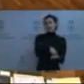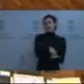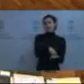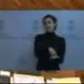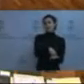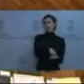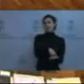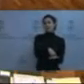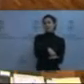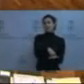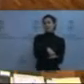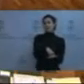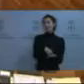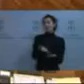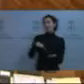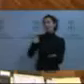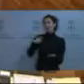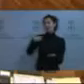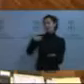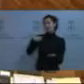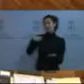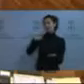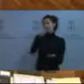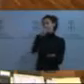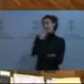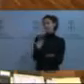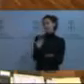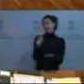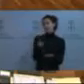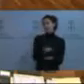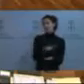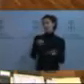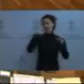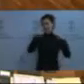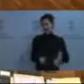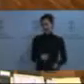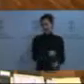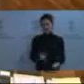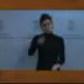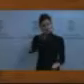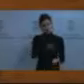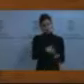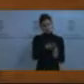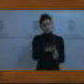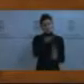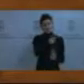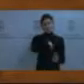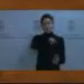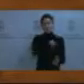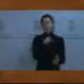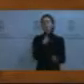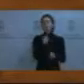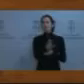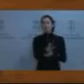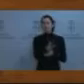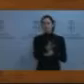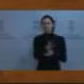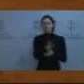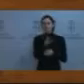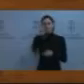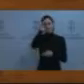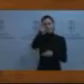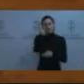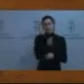nombre. Porque lo que aquí se ha escuchado en la intervención anterior es